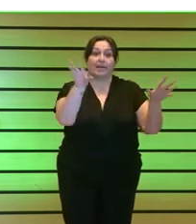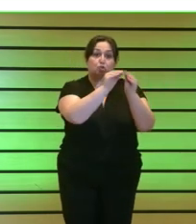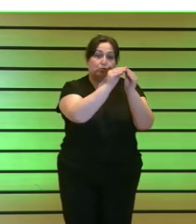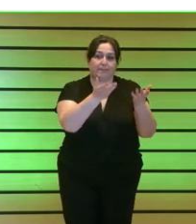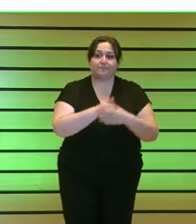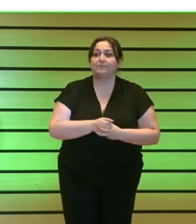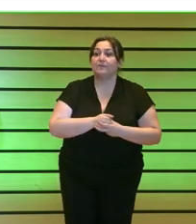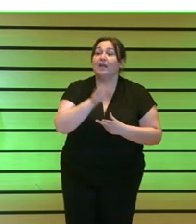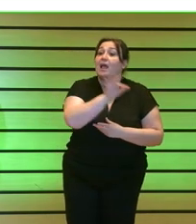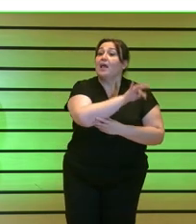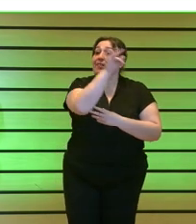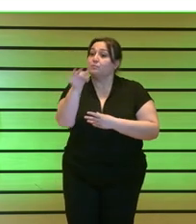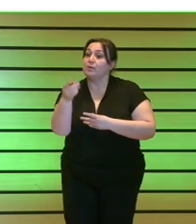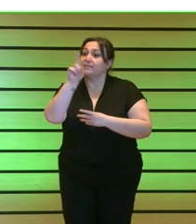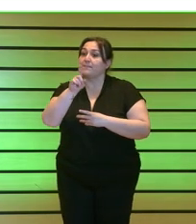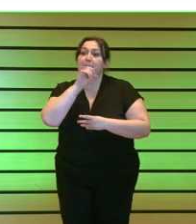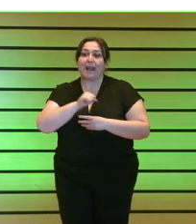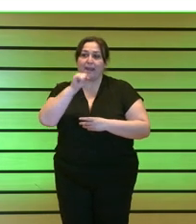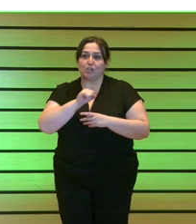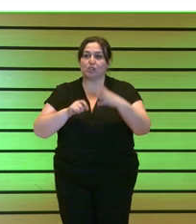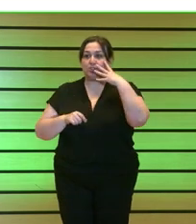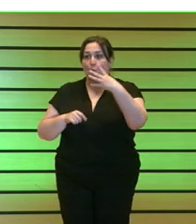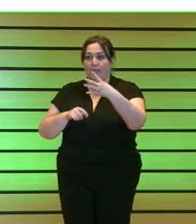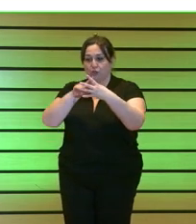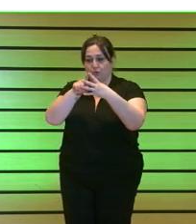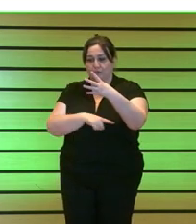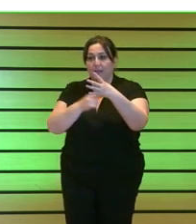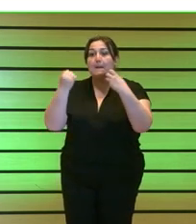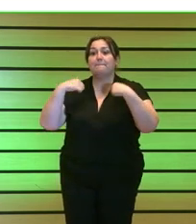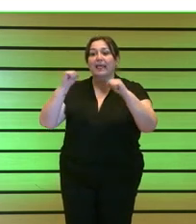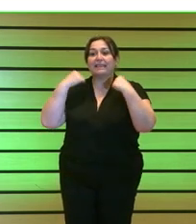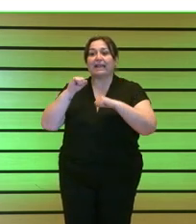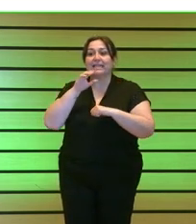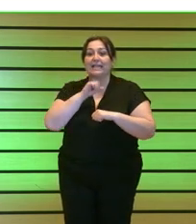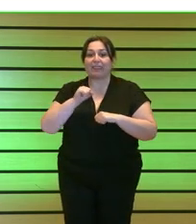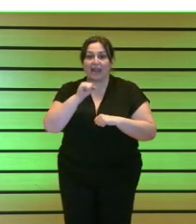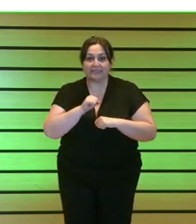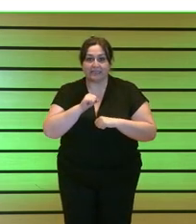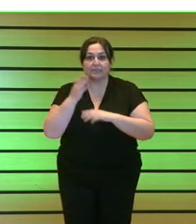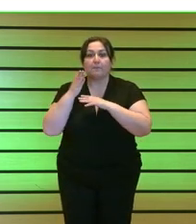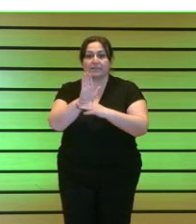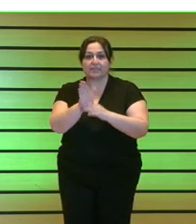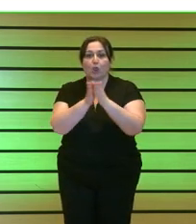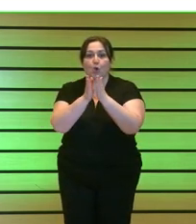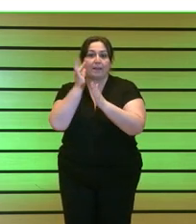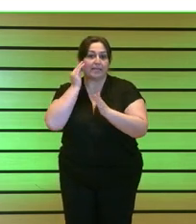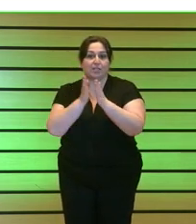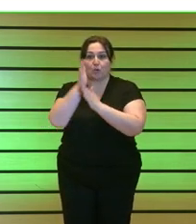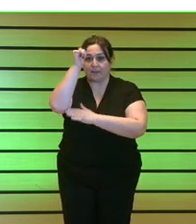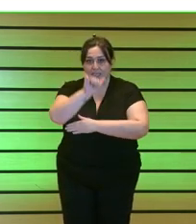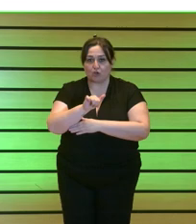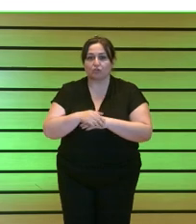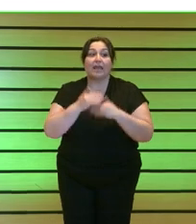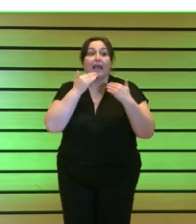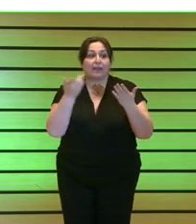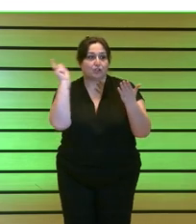luego hemos tenido las maravillosas cuatro prácticas excelentes que nos han presentado nuestras compañeras y compañeros gracias de